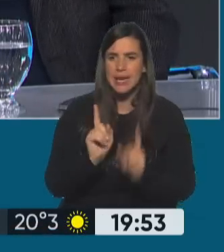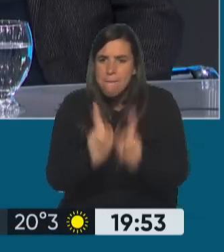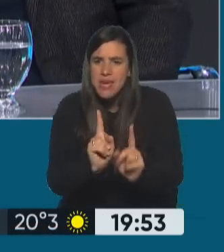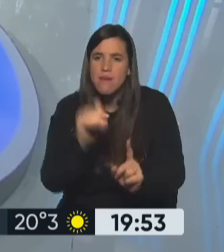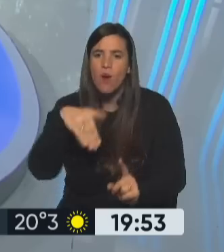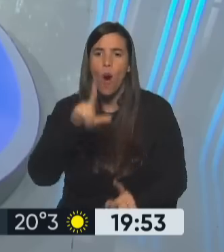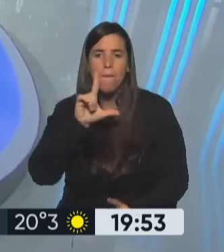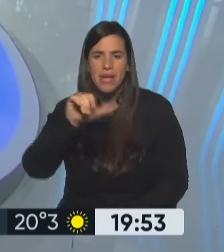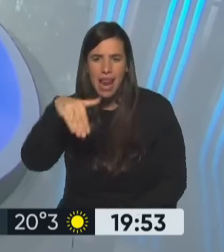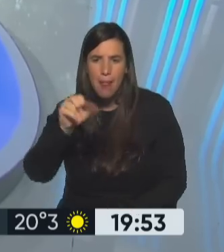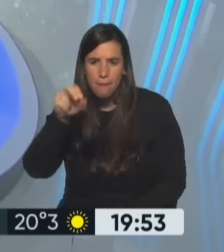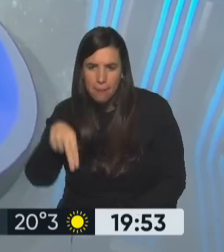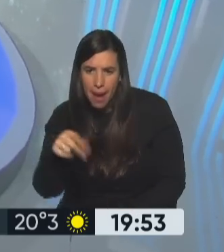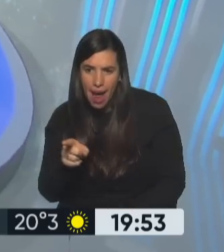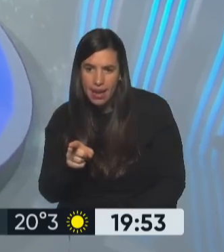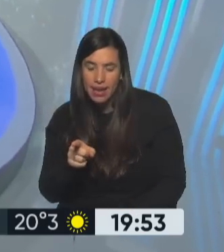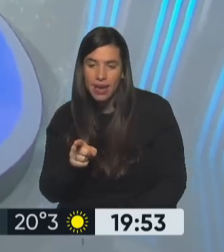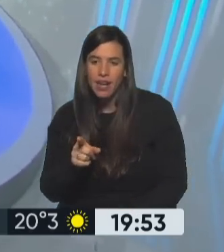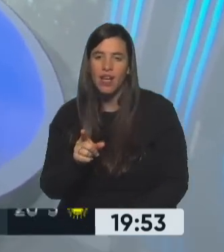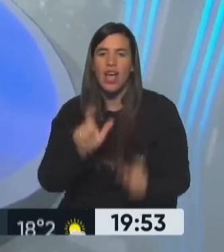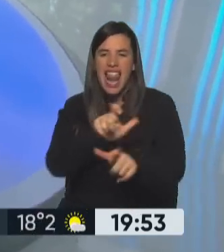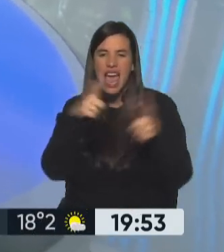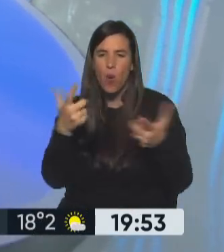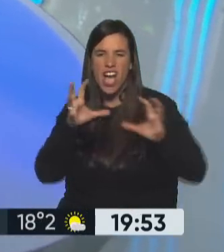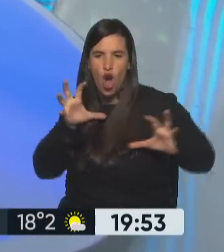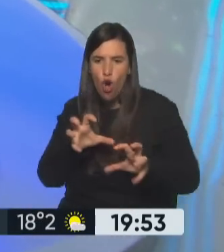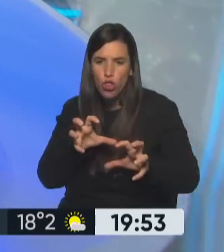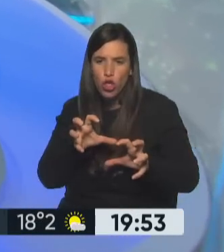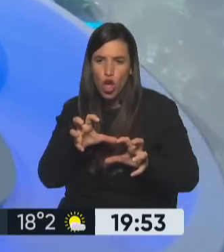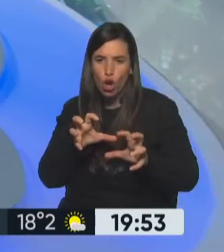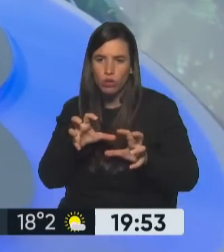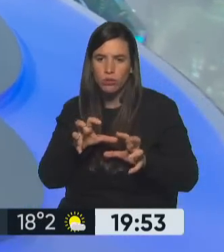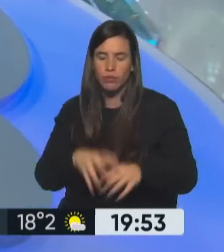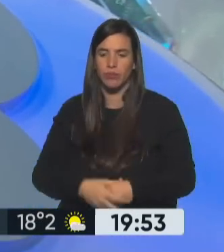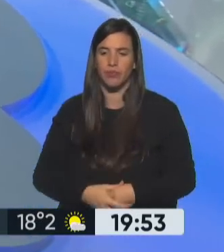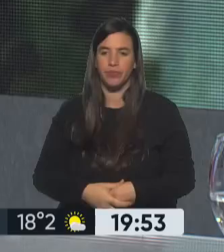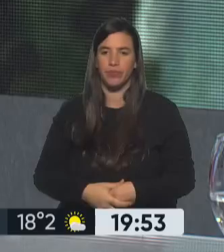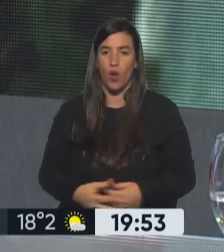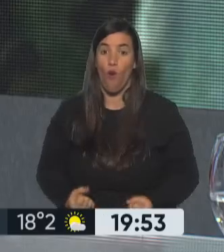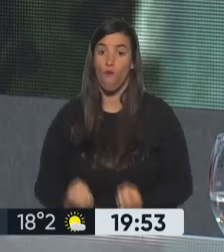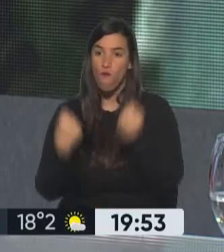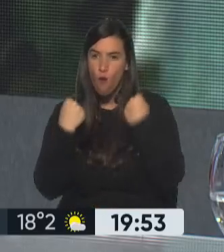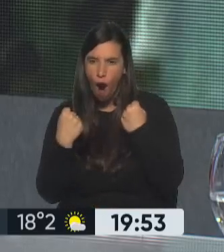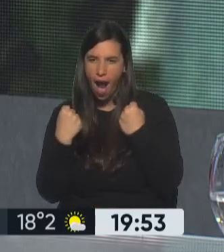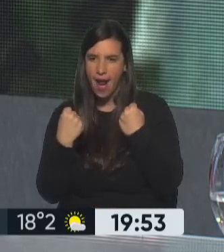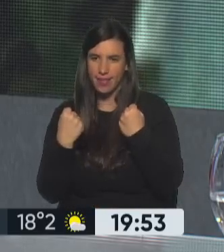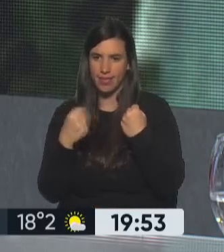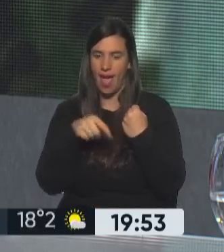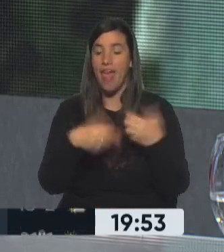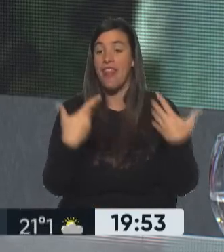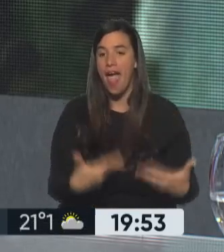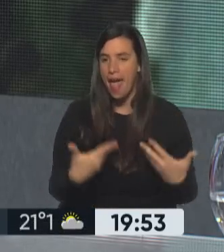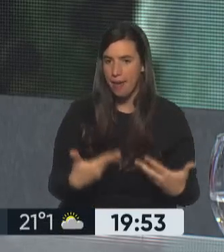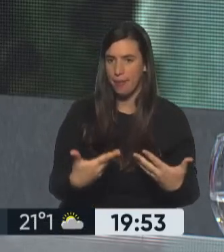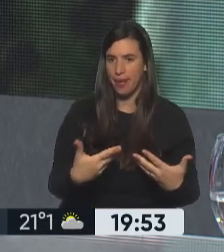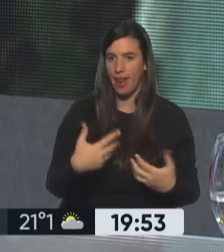Shakespeare, es el lenguaje del odio. Del odio. Fuerte con los débiles. Y sí. Coraje con los débiles. Ah, mirá lo que dice la